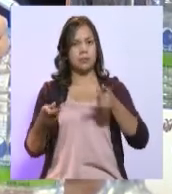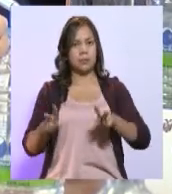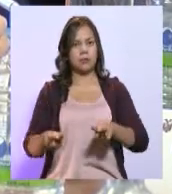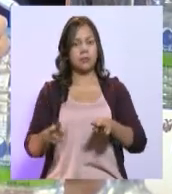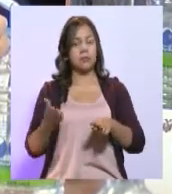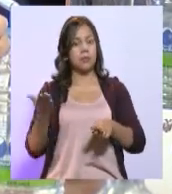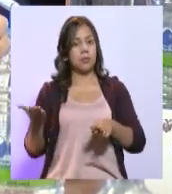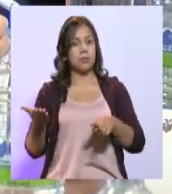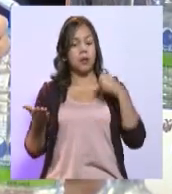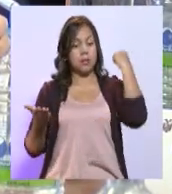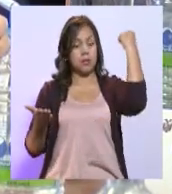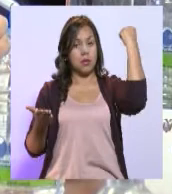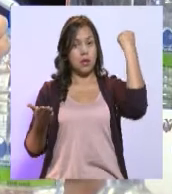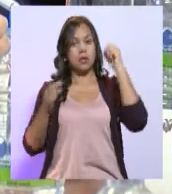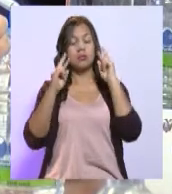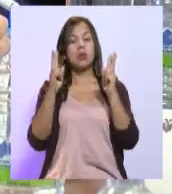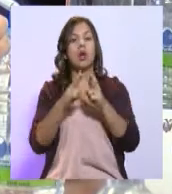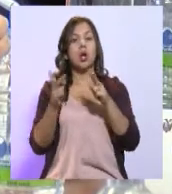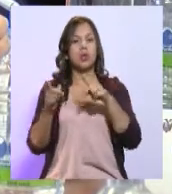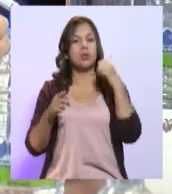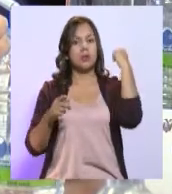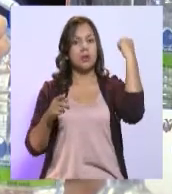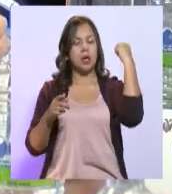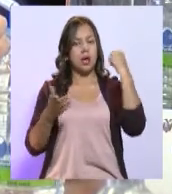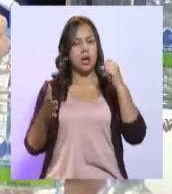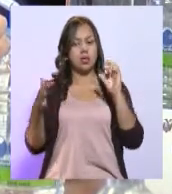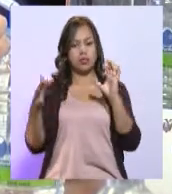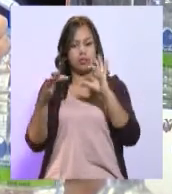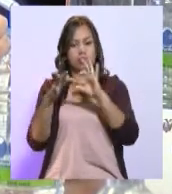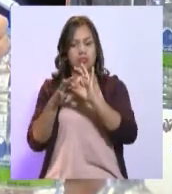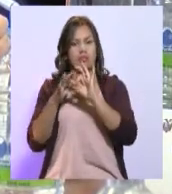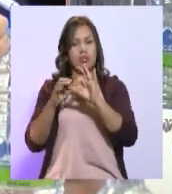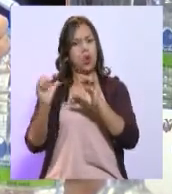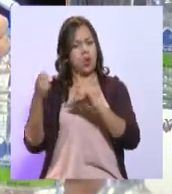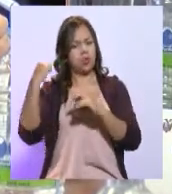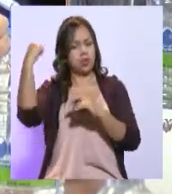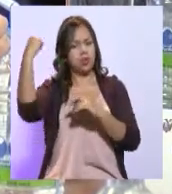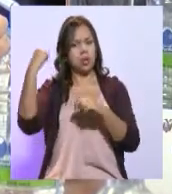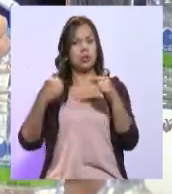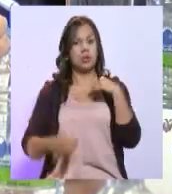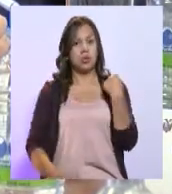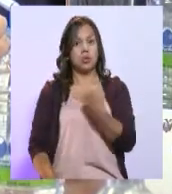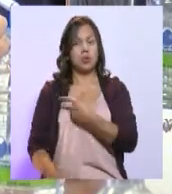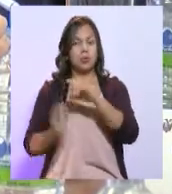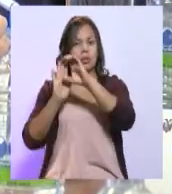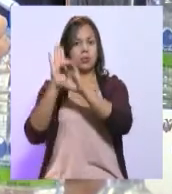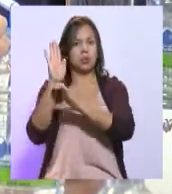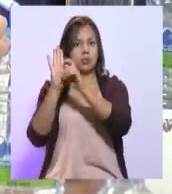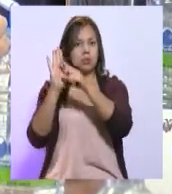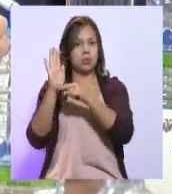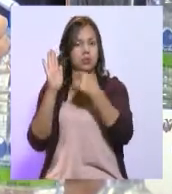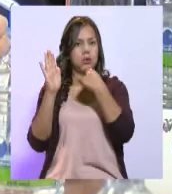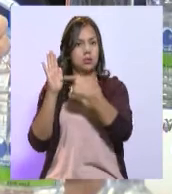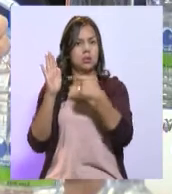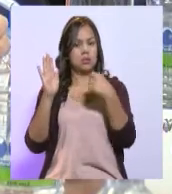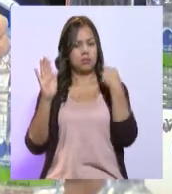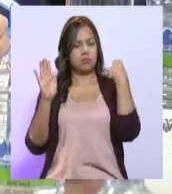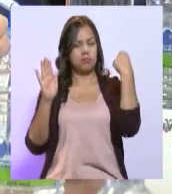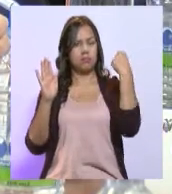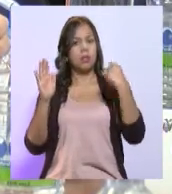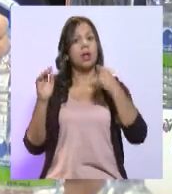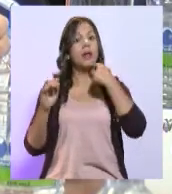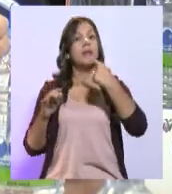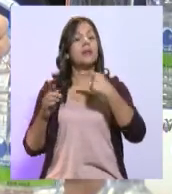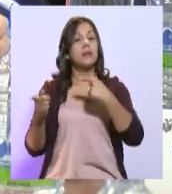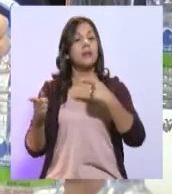derecho, sino que la reconoce como un derecho vinculado a otros derechos. Nuestra Constitución ya habla de los determinantes sociales, ya dice,